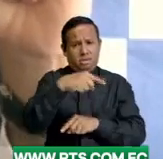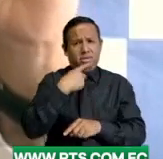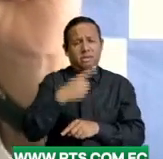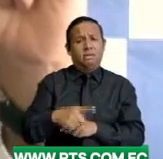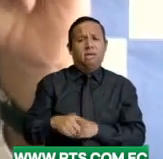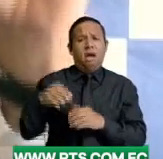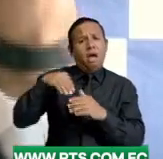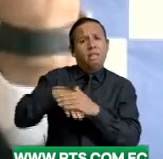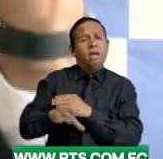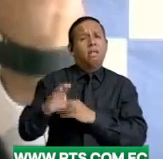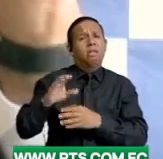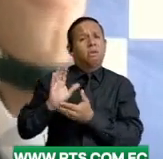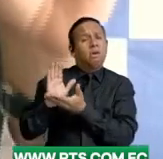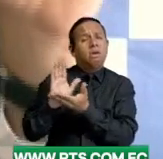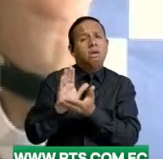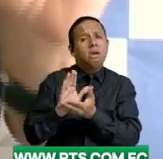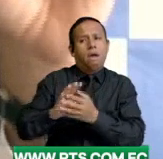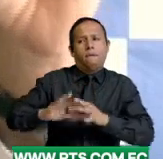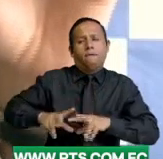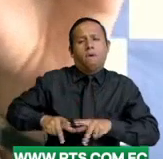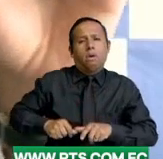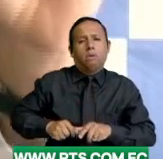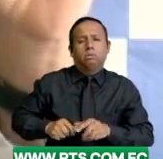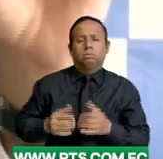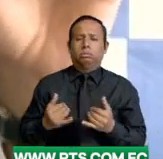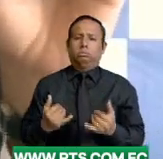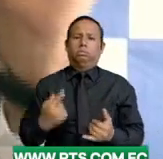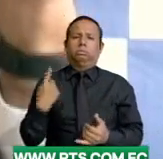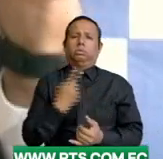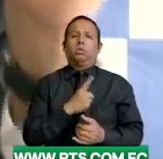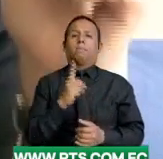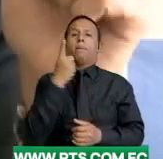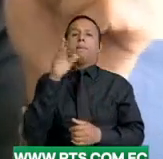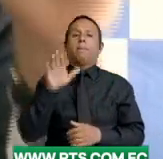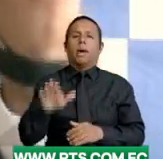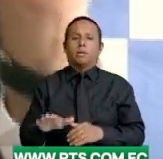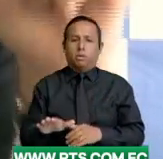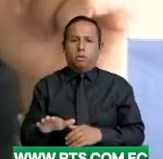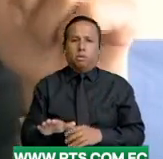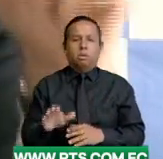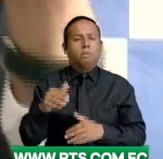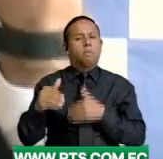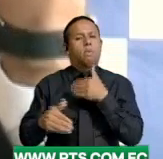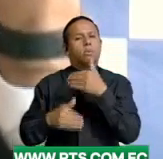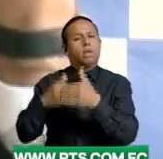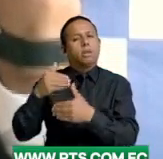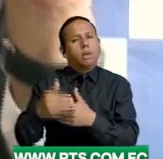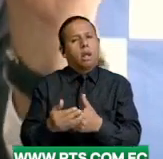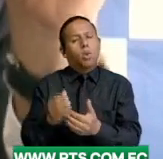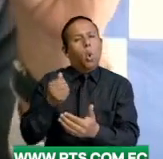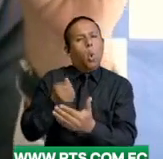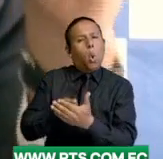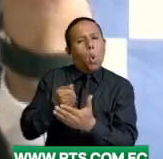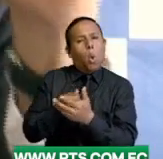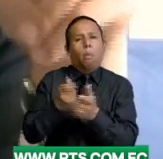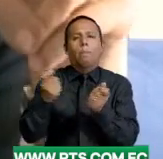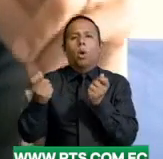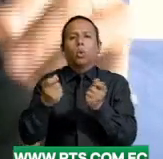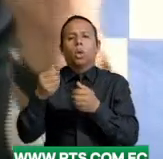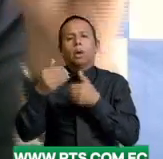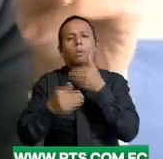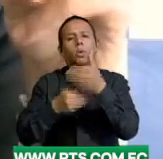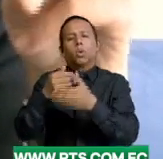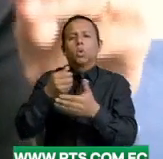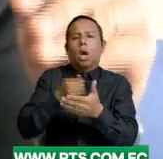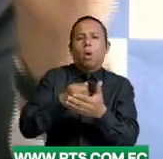la Seguridad Social. Señores, este es el primer paso para revisar procedimientos, compras, controlar procesos de compra de